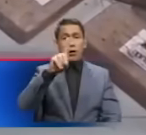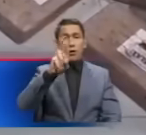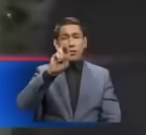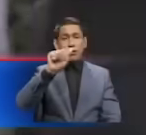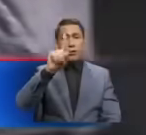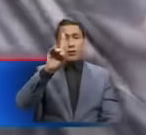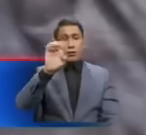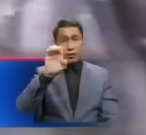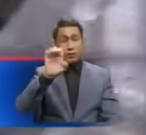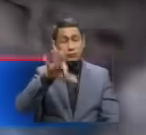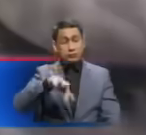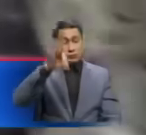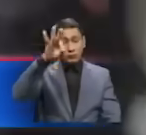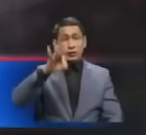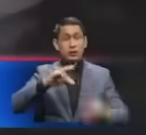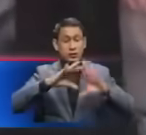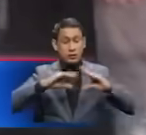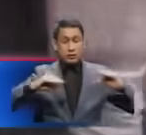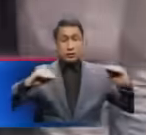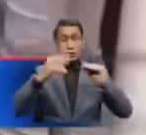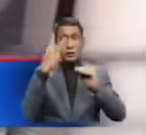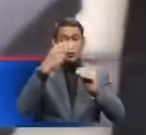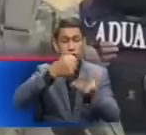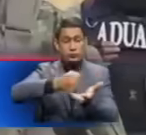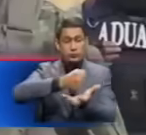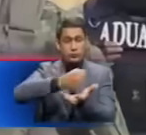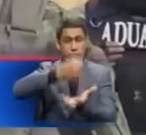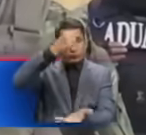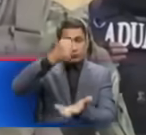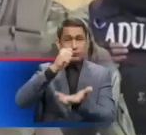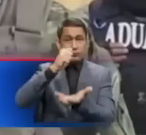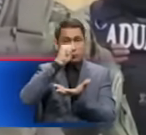en un terreno dos bultos de yute con varios paquetes de